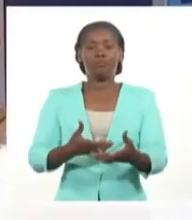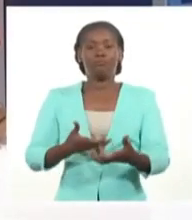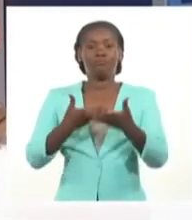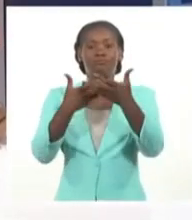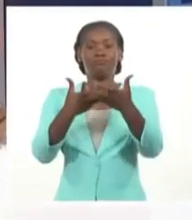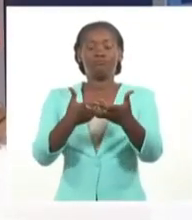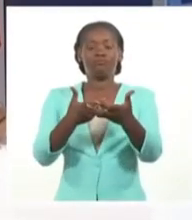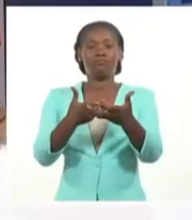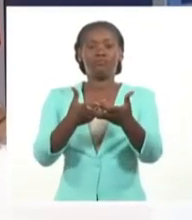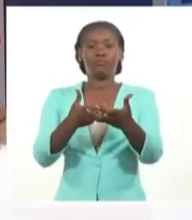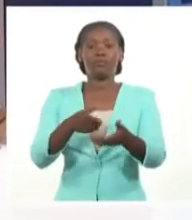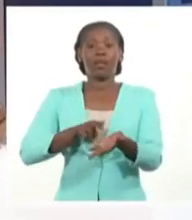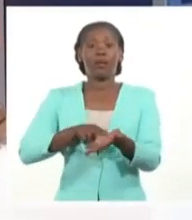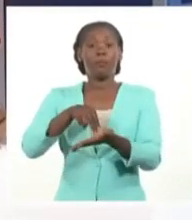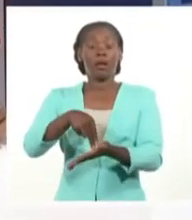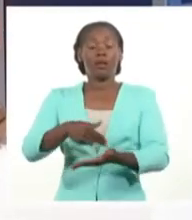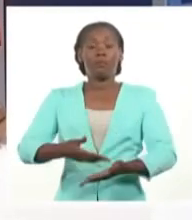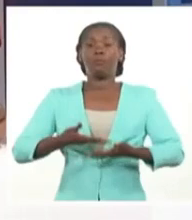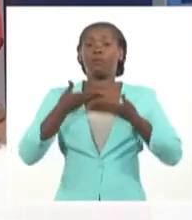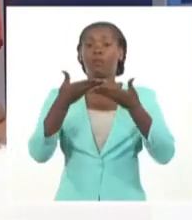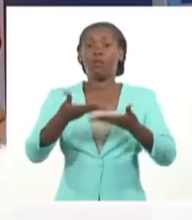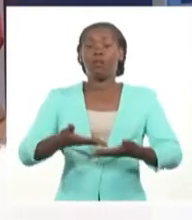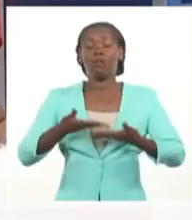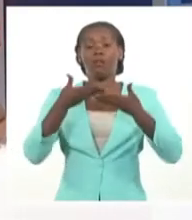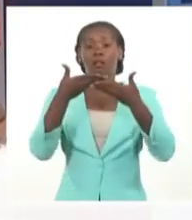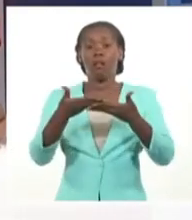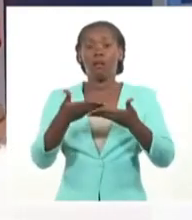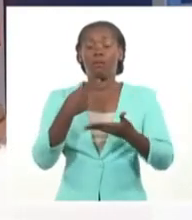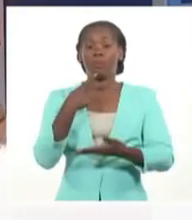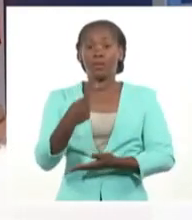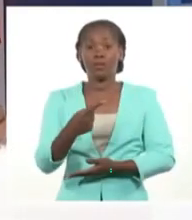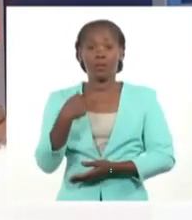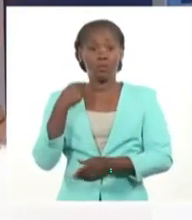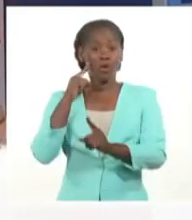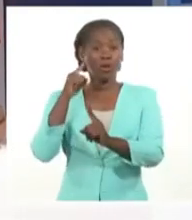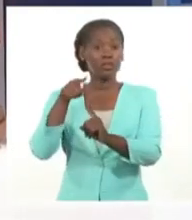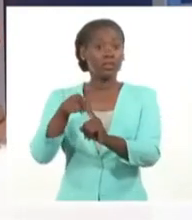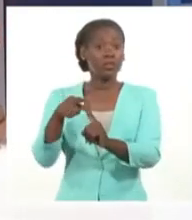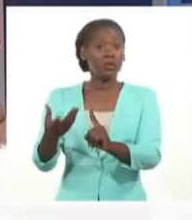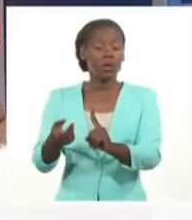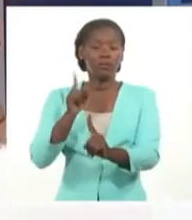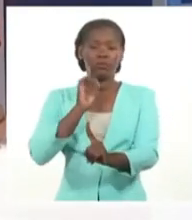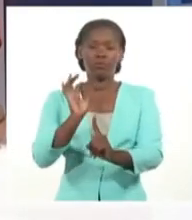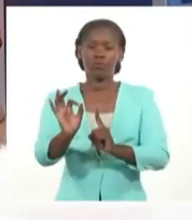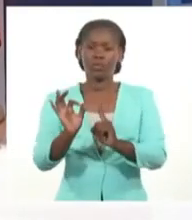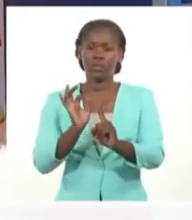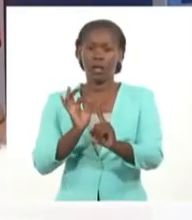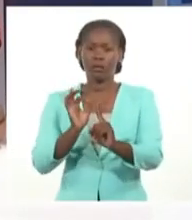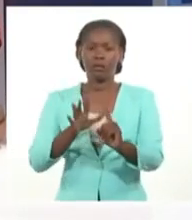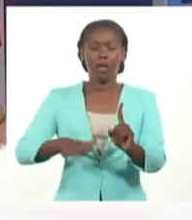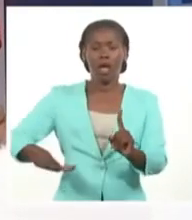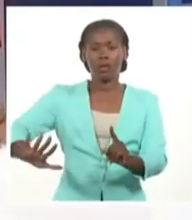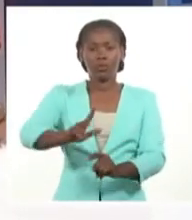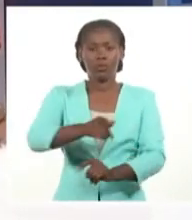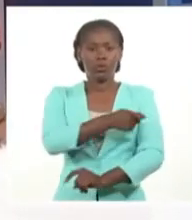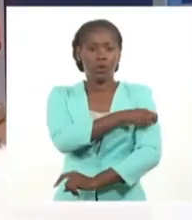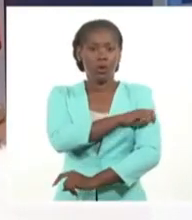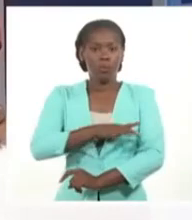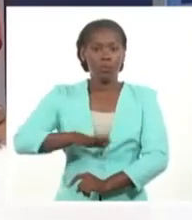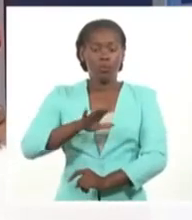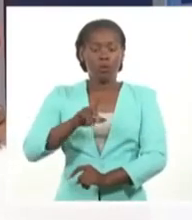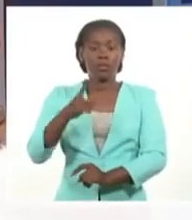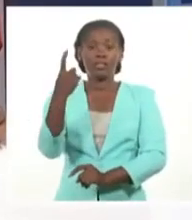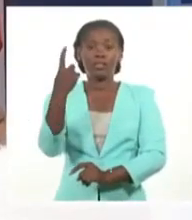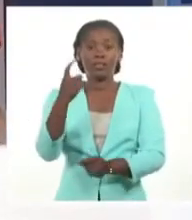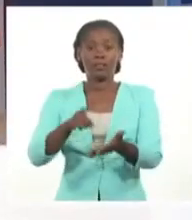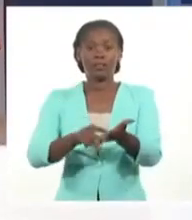discurso expresó que el principal objetivo del nuevo mando será incrementar la seguridad, la paz y el respeto a los derechos humanos.